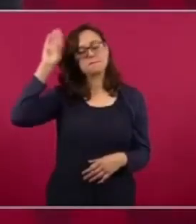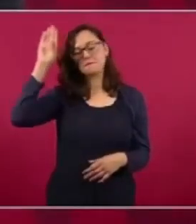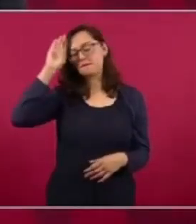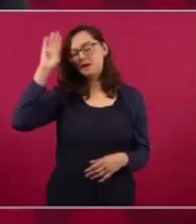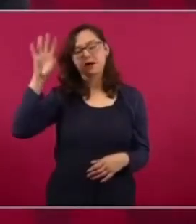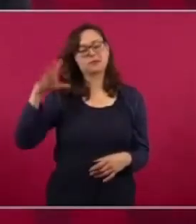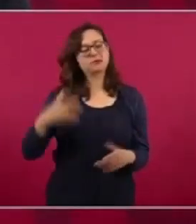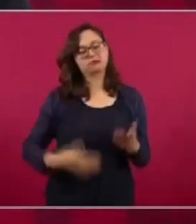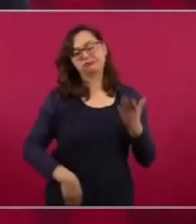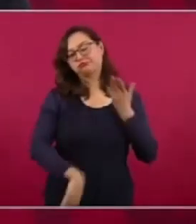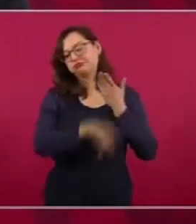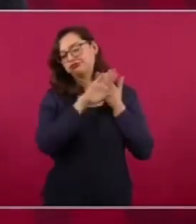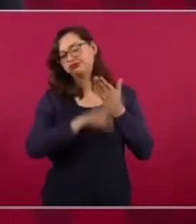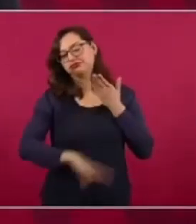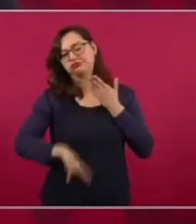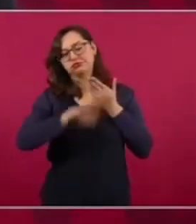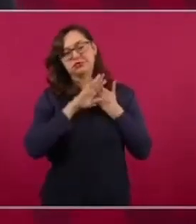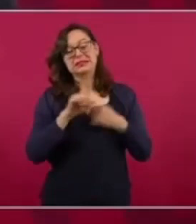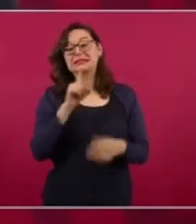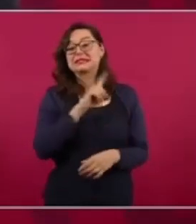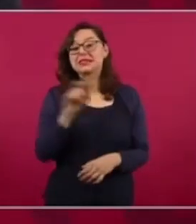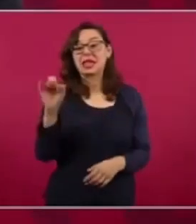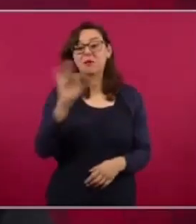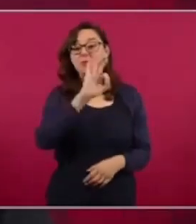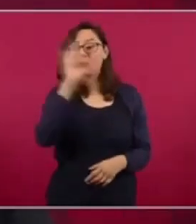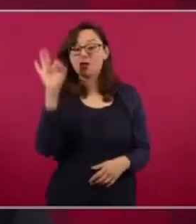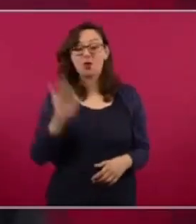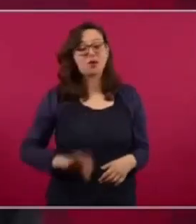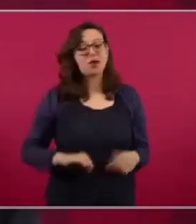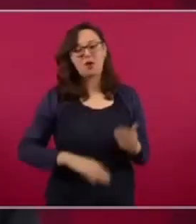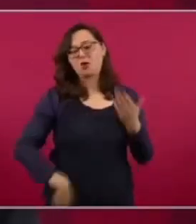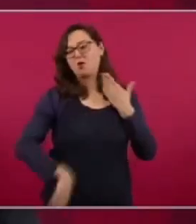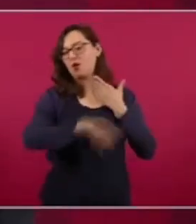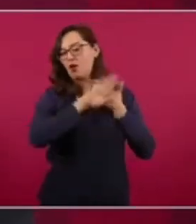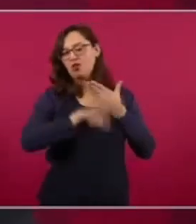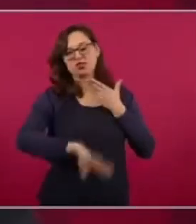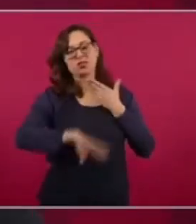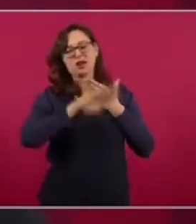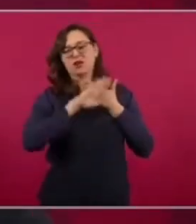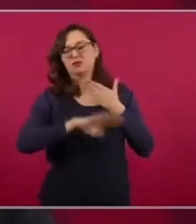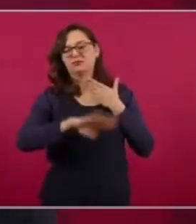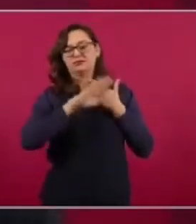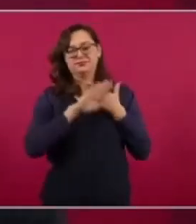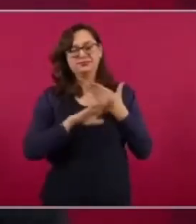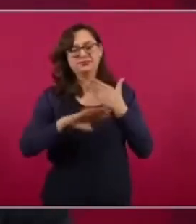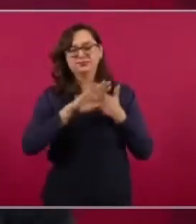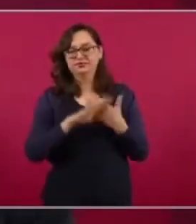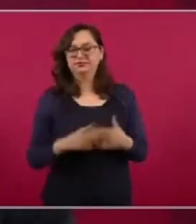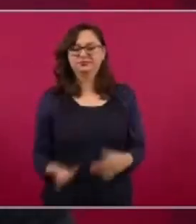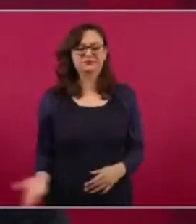en contra nuestra, están lanzados uno tras otro.